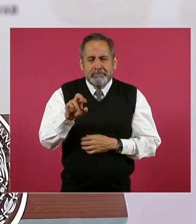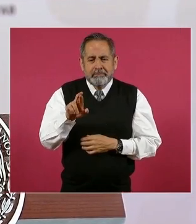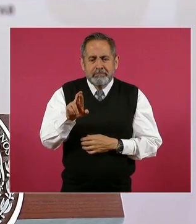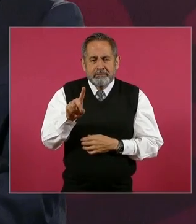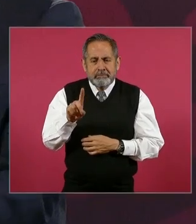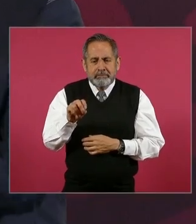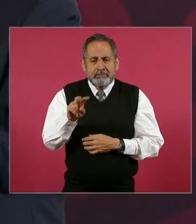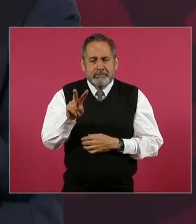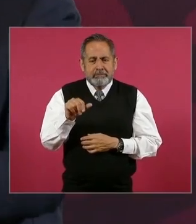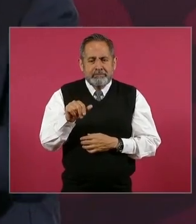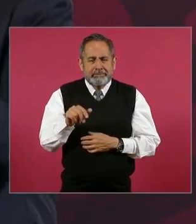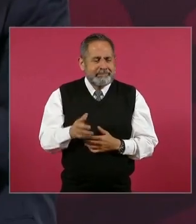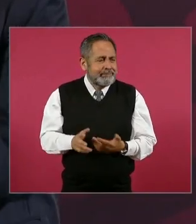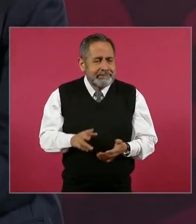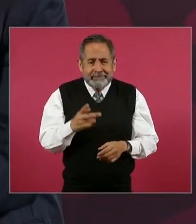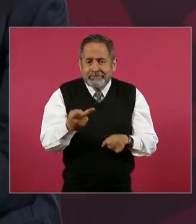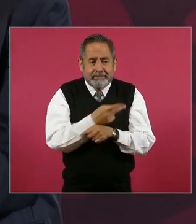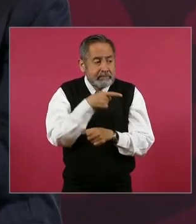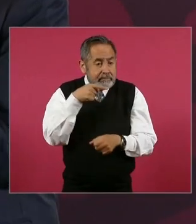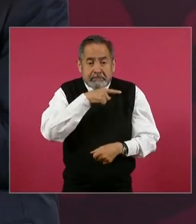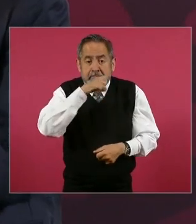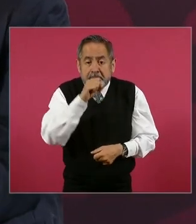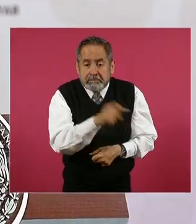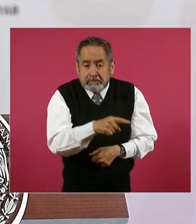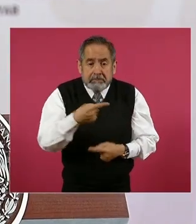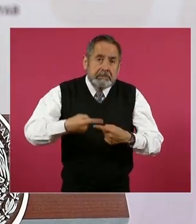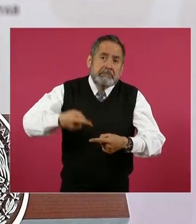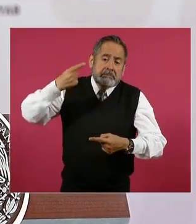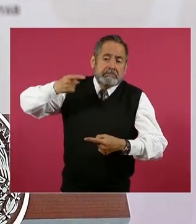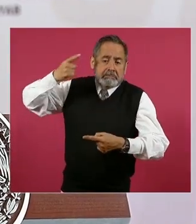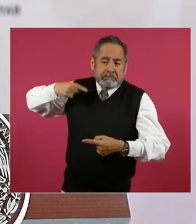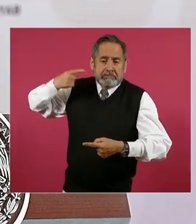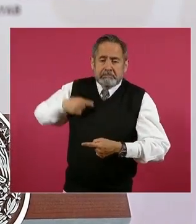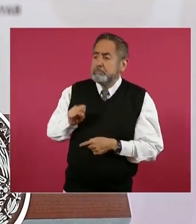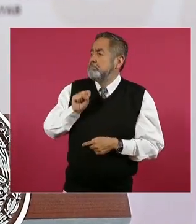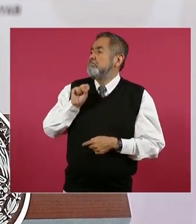Córdoba ellos ya resolvieron legalmente